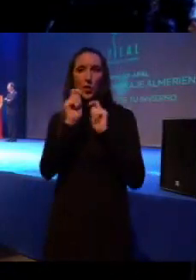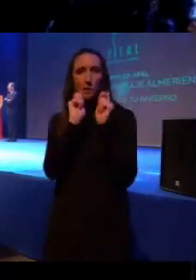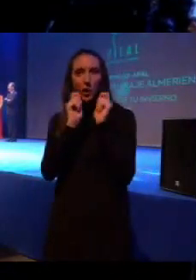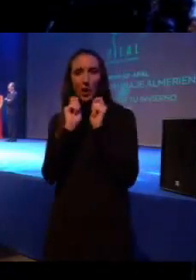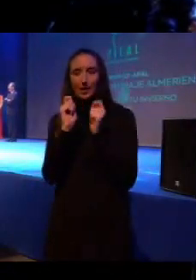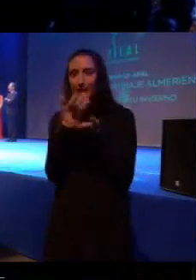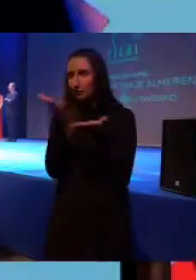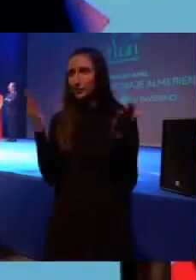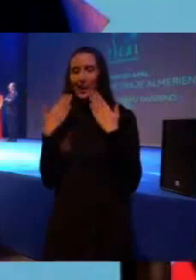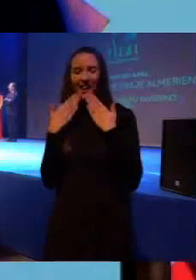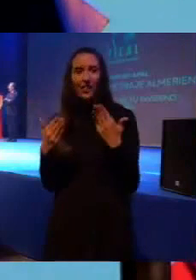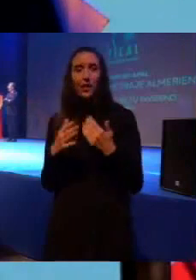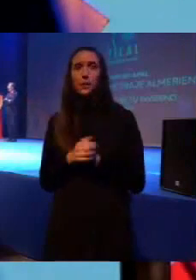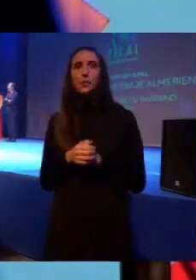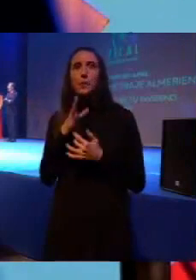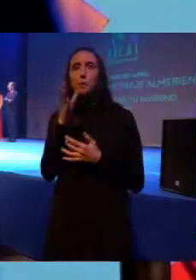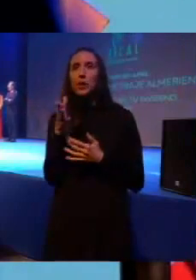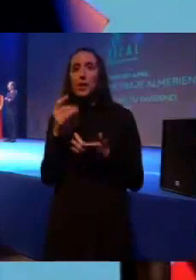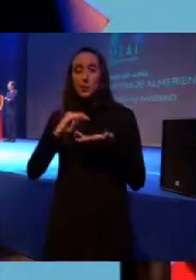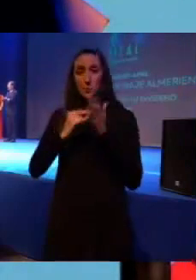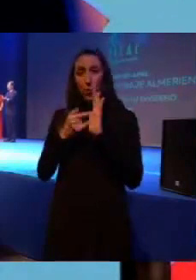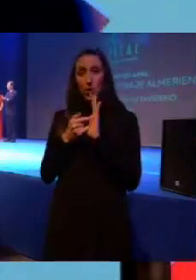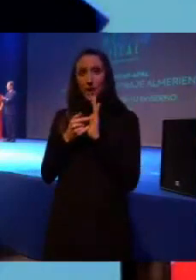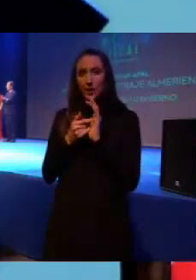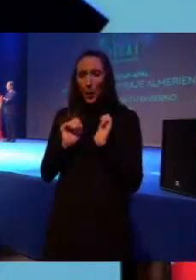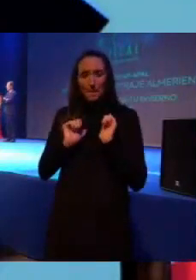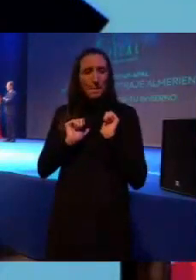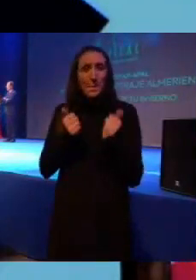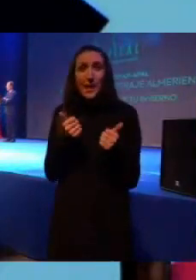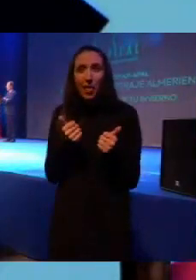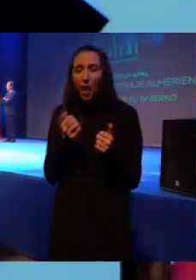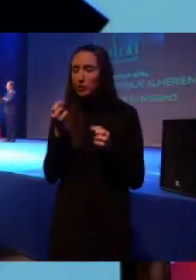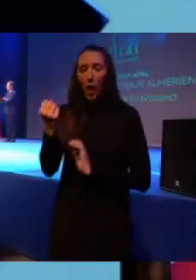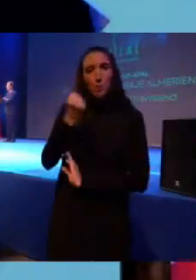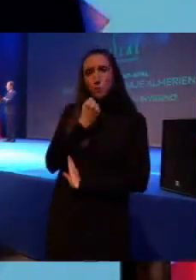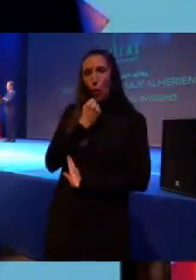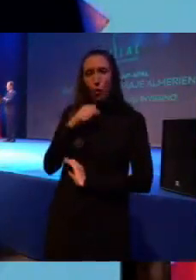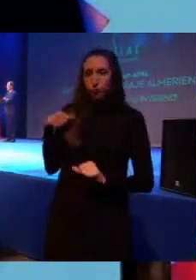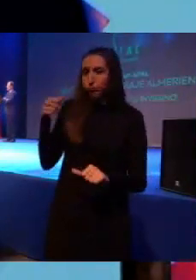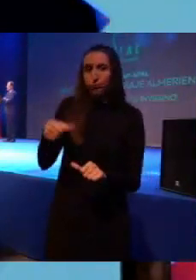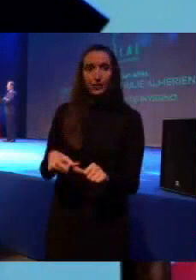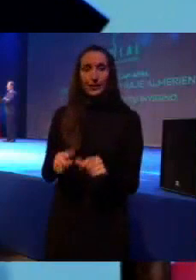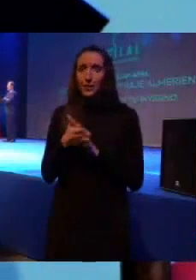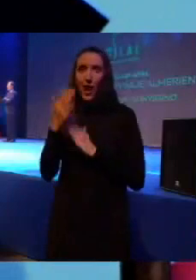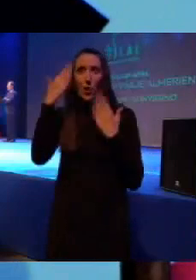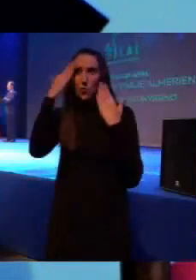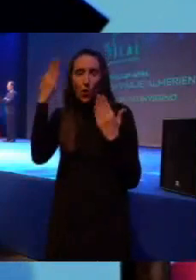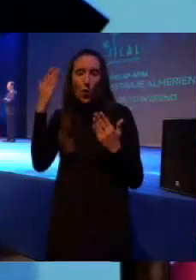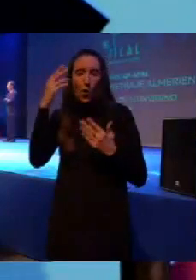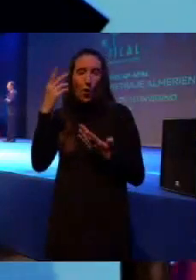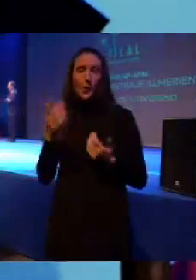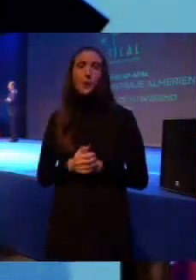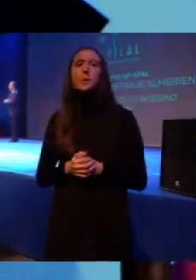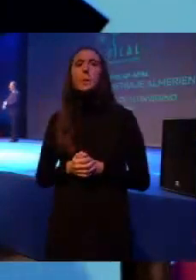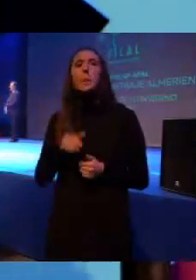y demás, porque además habéis apoyado este proyecto desde el principio y de verdad que ha sido un honor.